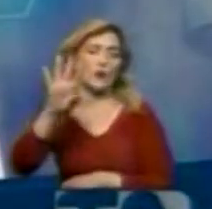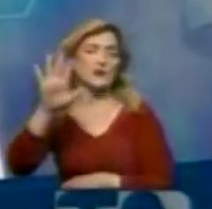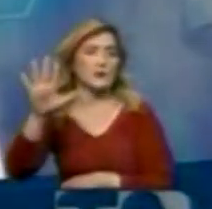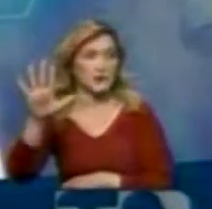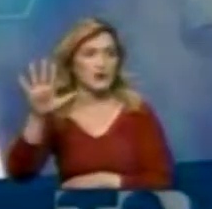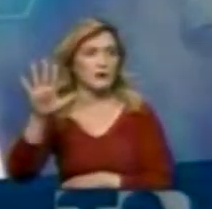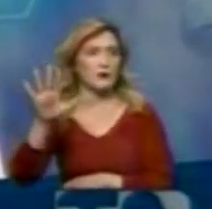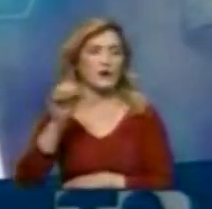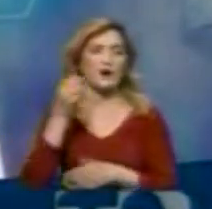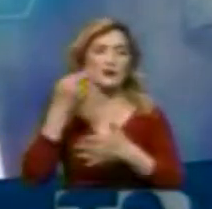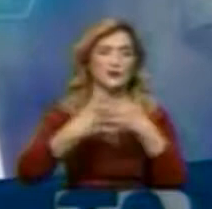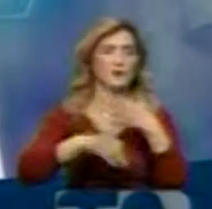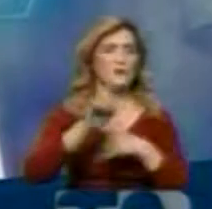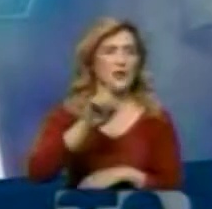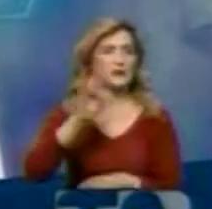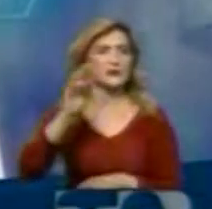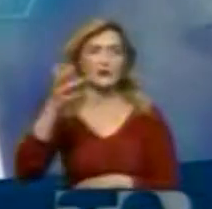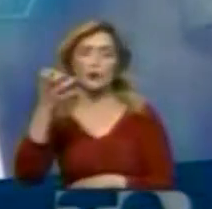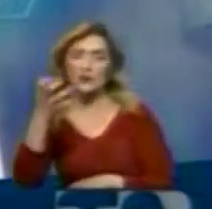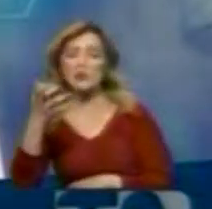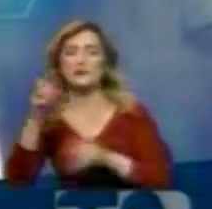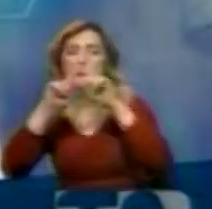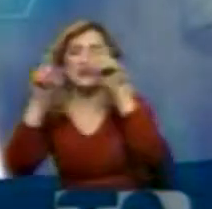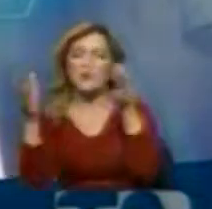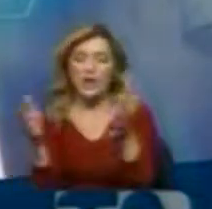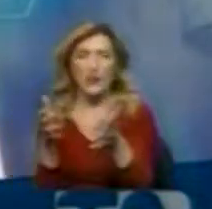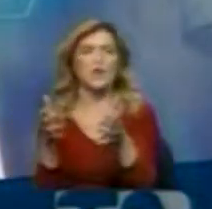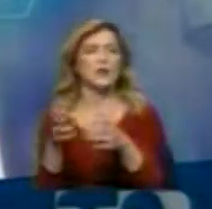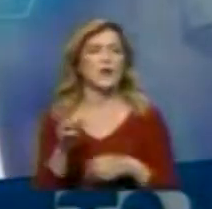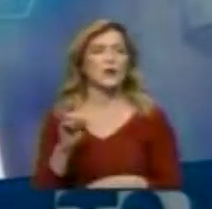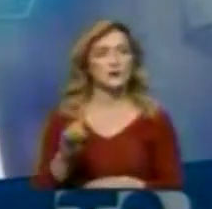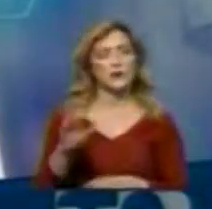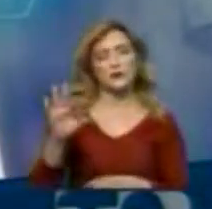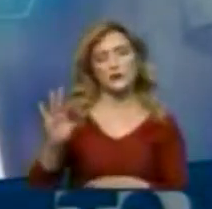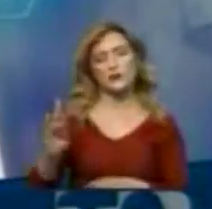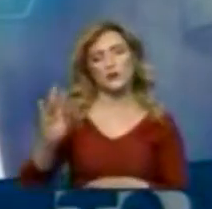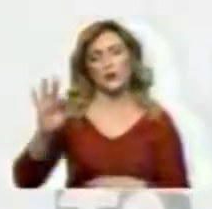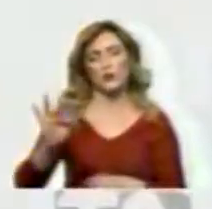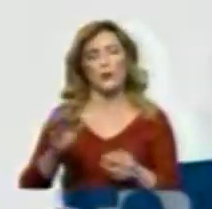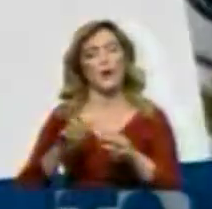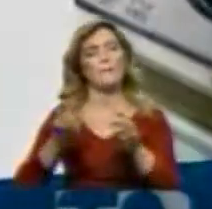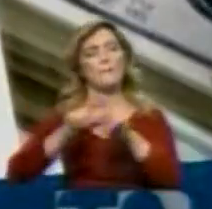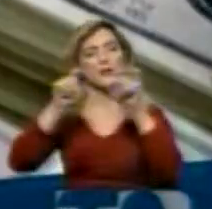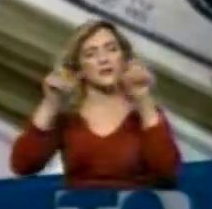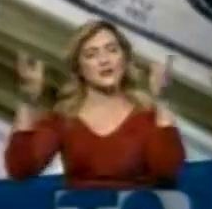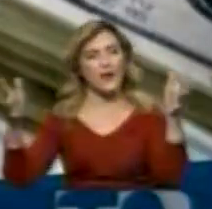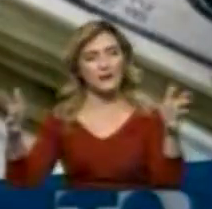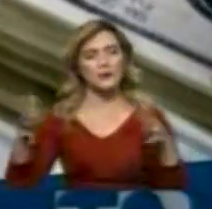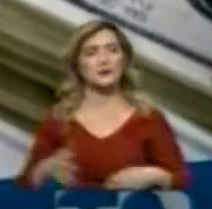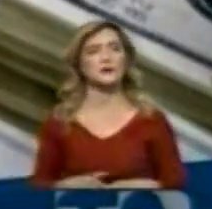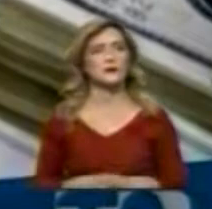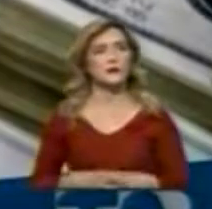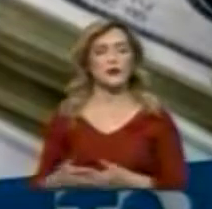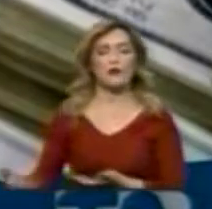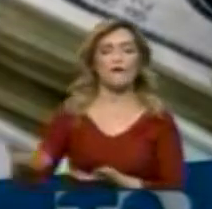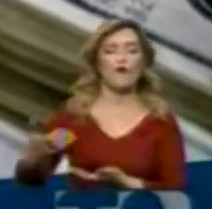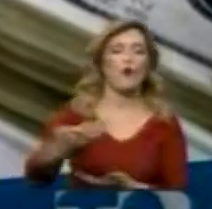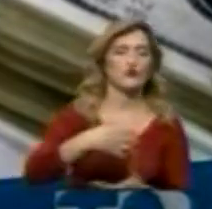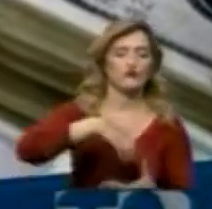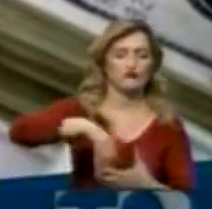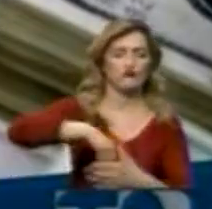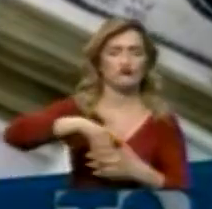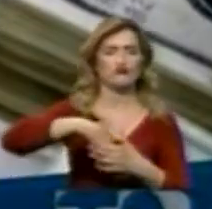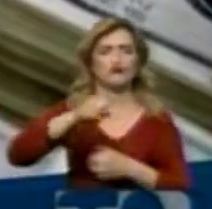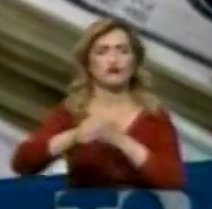a 1.715 pequeñas empresas y entre otras a 179 grandes en total la recaudación anual era de